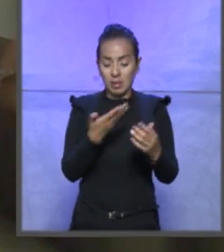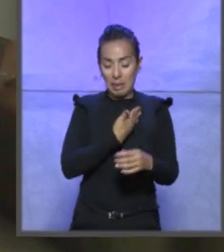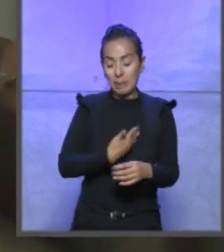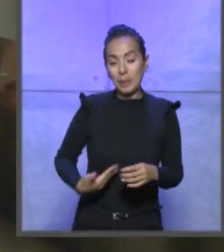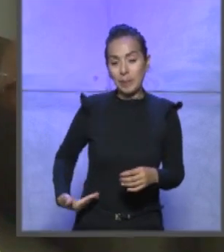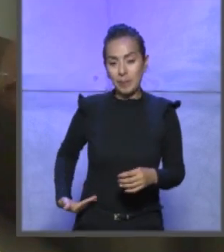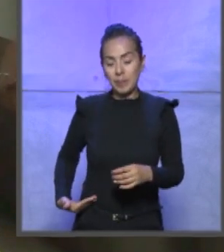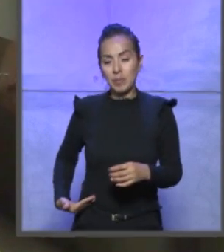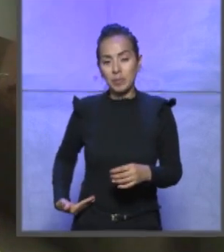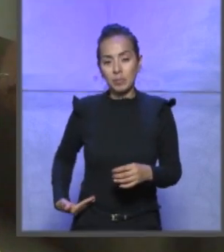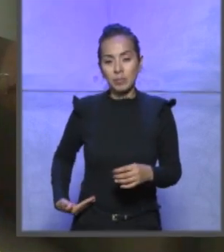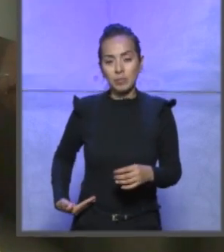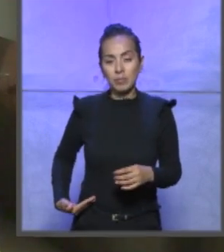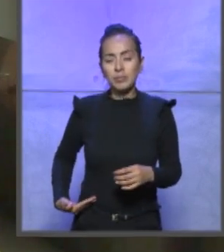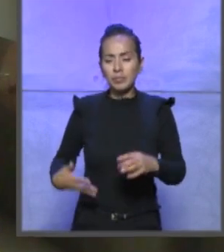la presidenta,